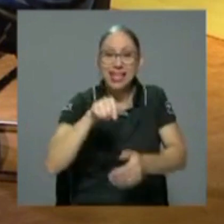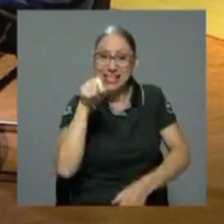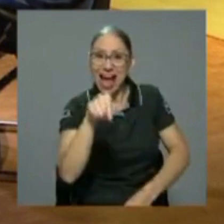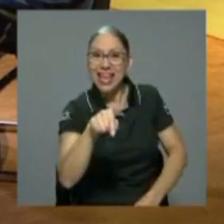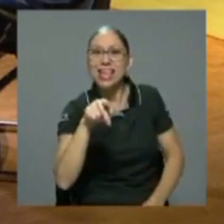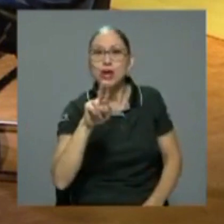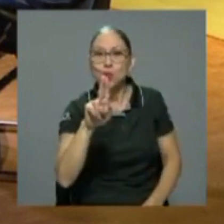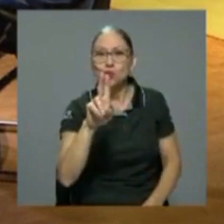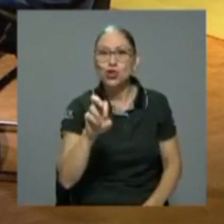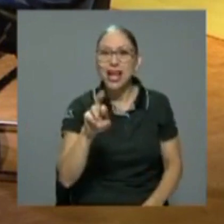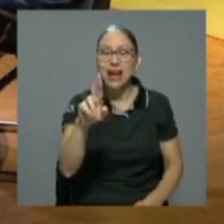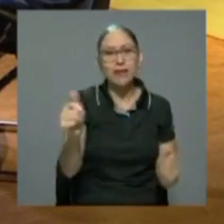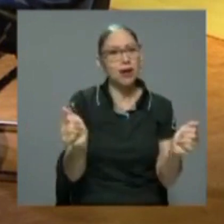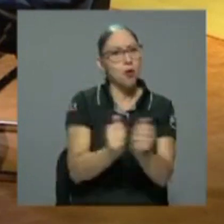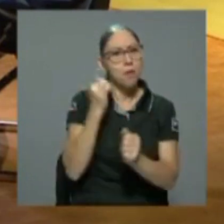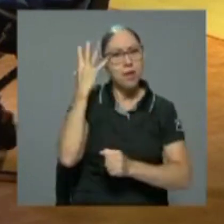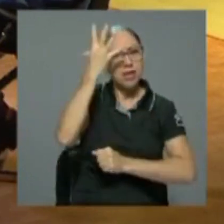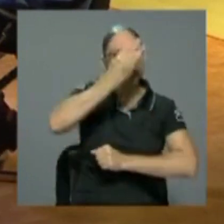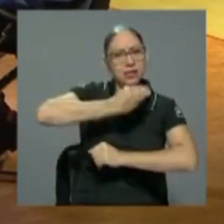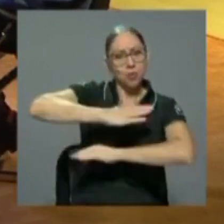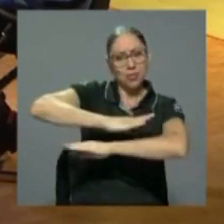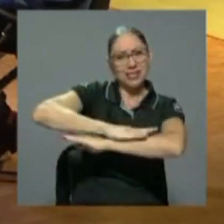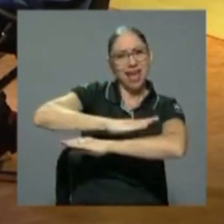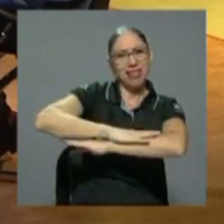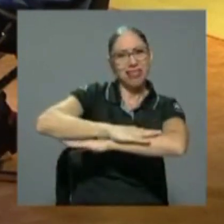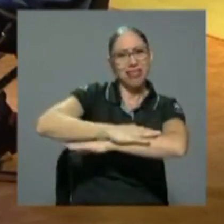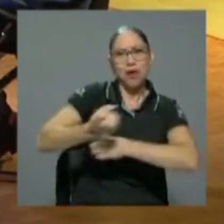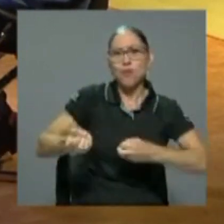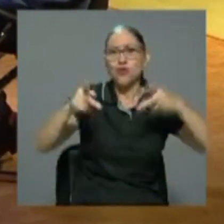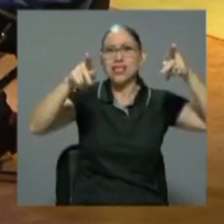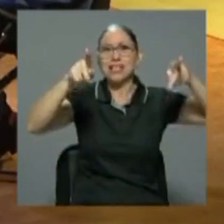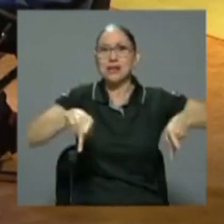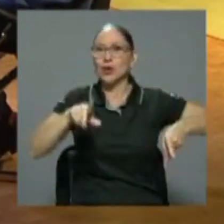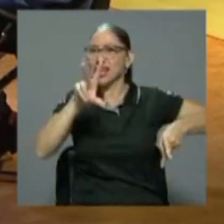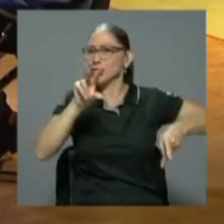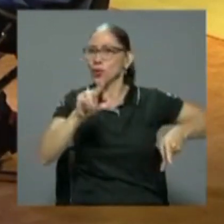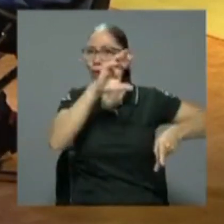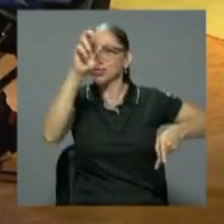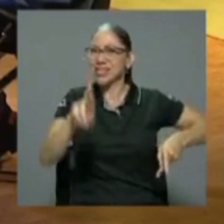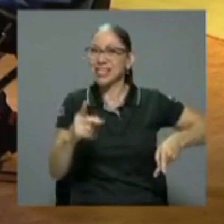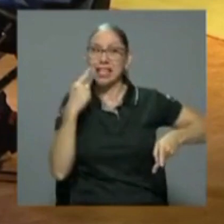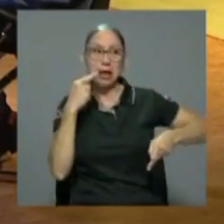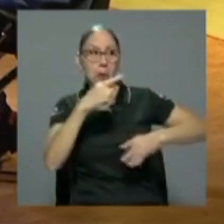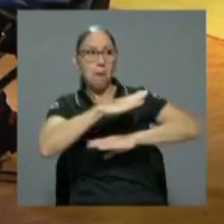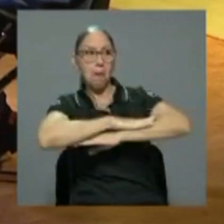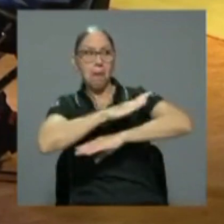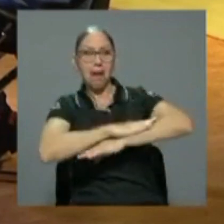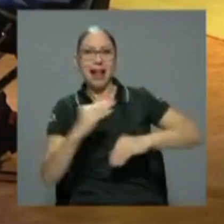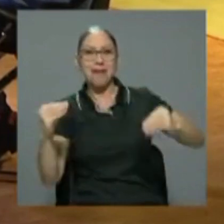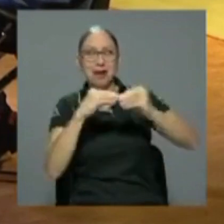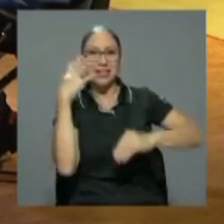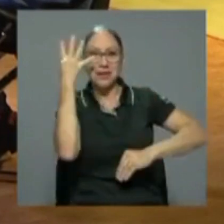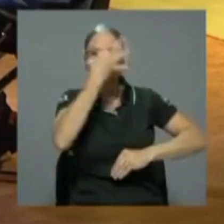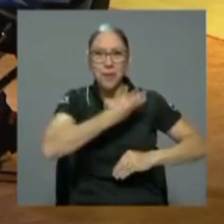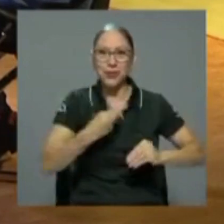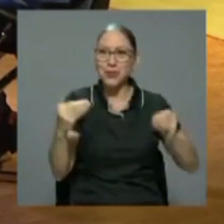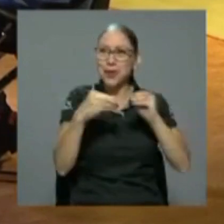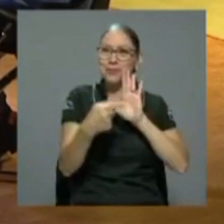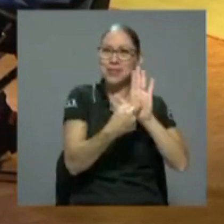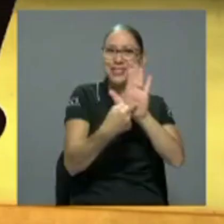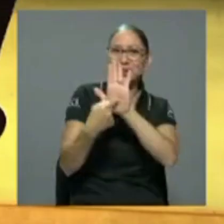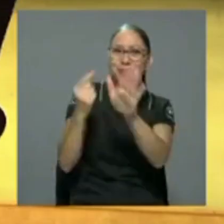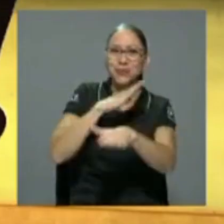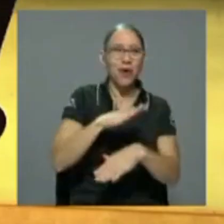que muchas personas no costarricenses nos dijeron es el más hermoso y el más vistoso de toda la